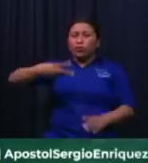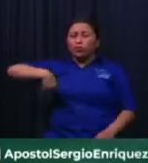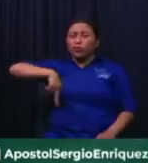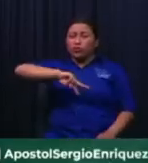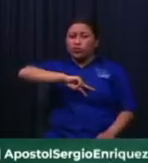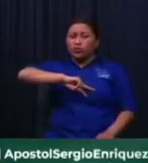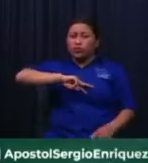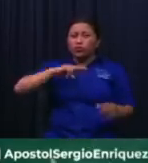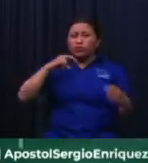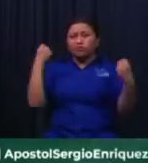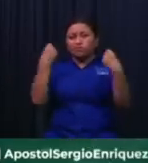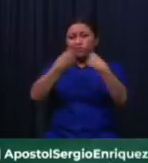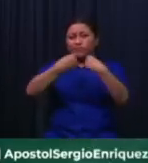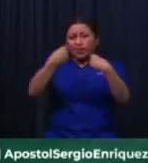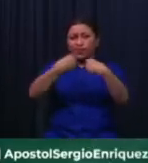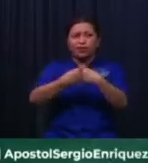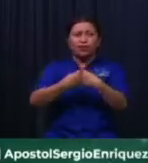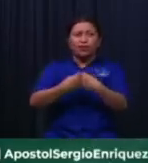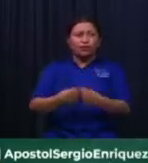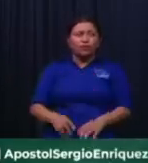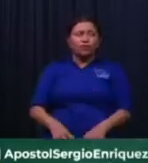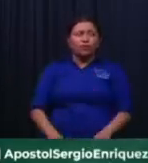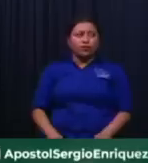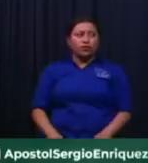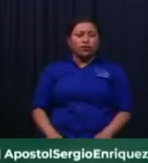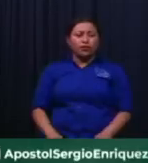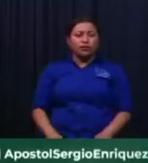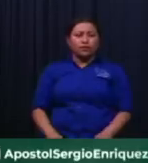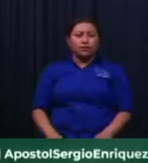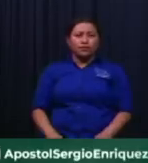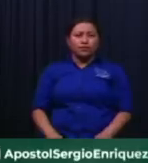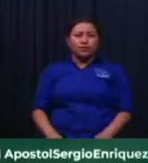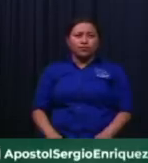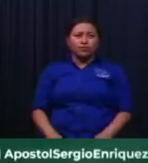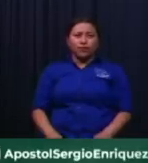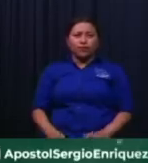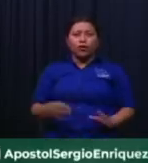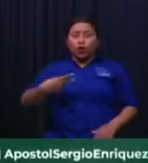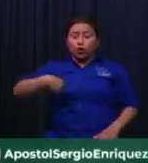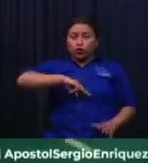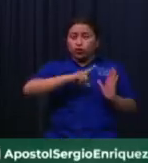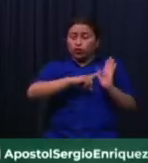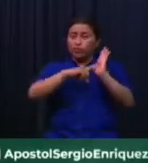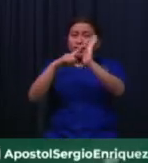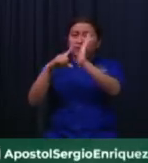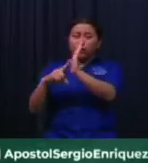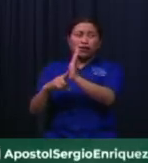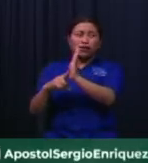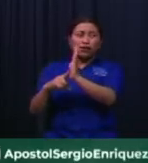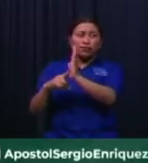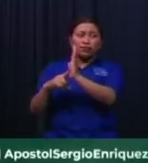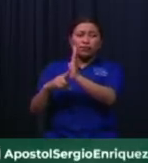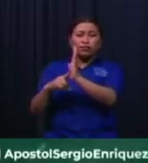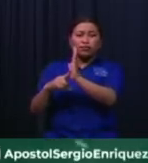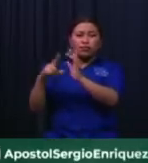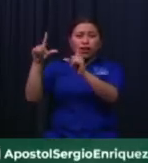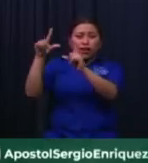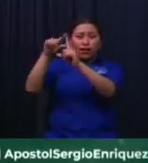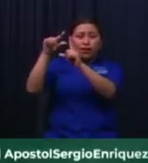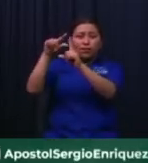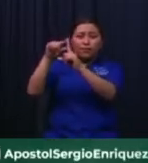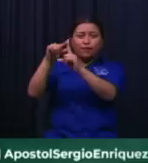miren, hermano, como venimos a exponernos a la palabra, ¿verdad, hermanos? Y este tren pasa para allá y pasa para acá también,